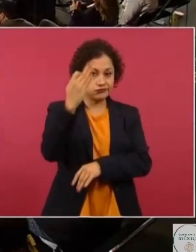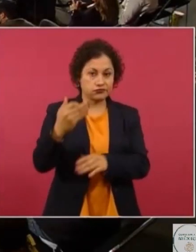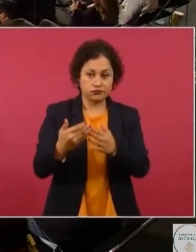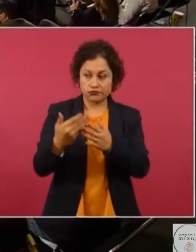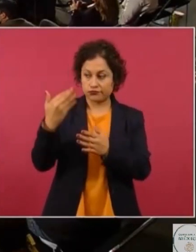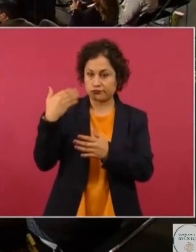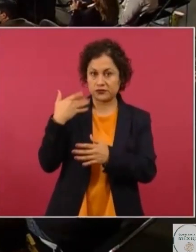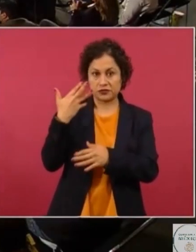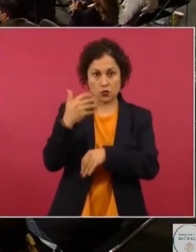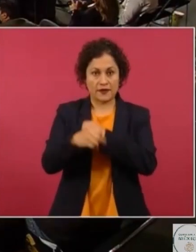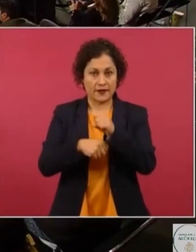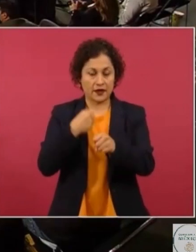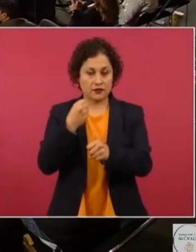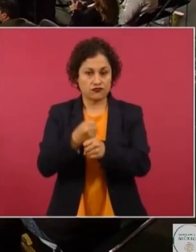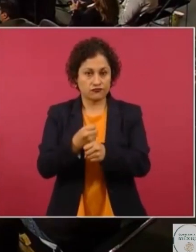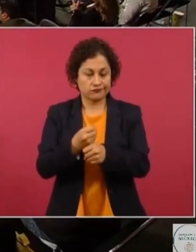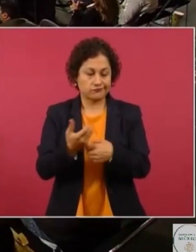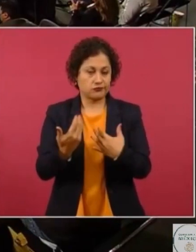Adelante.